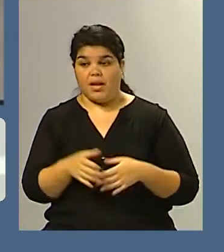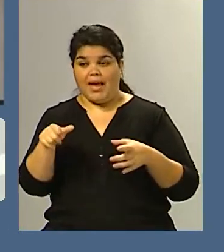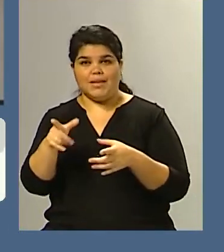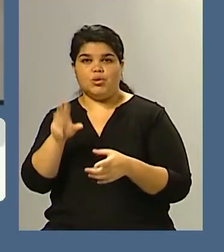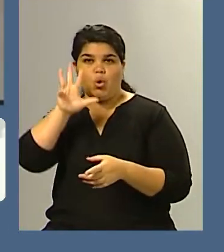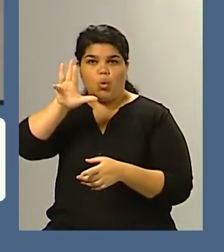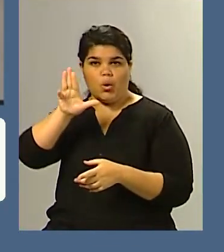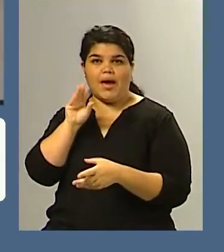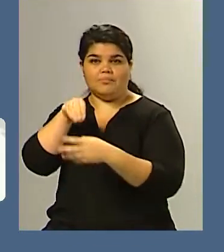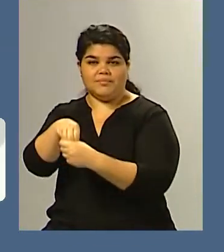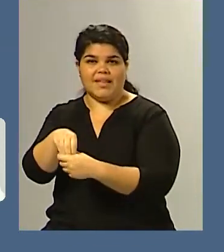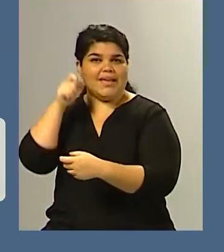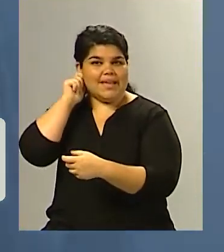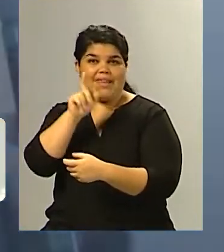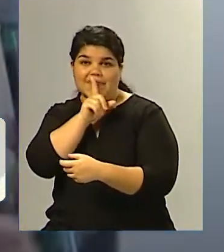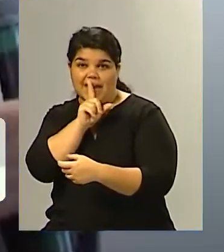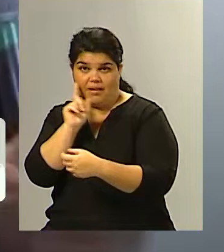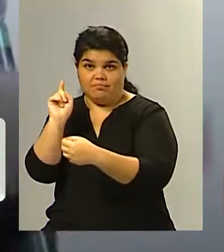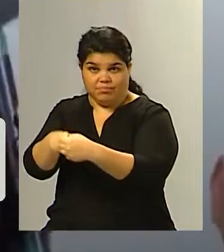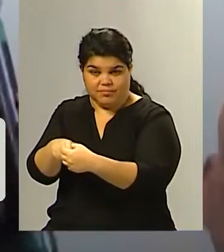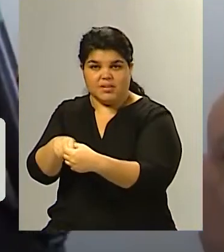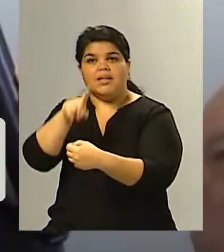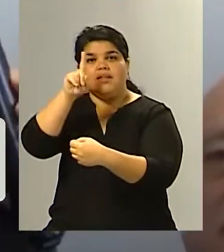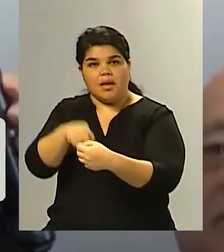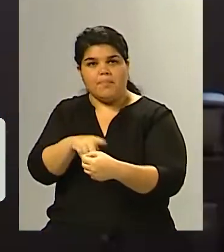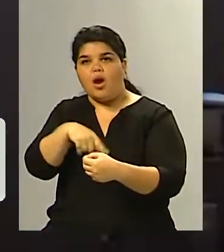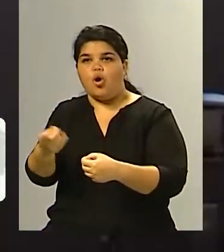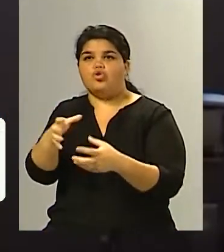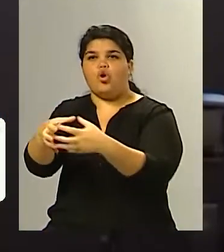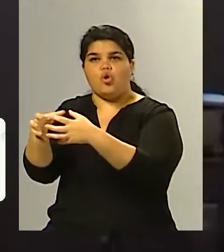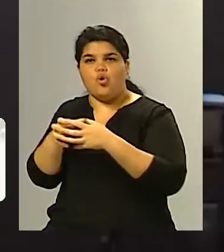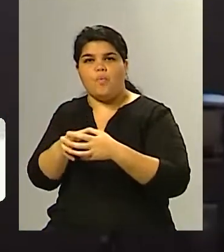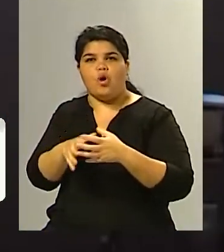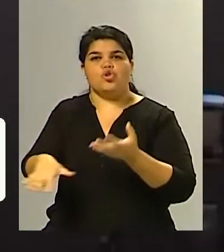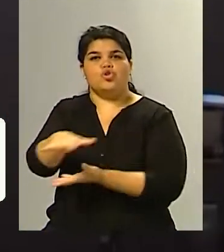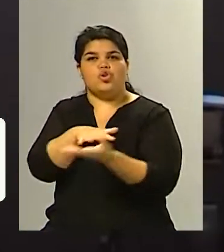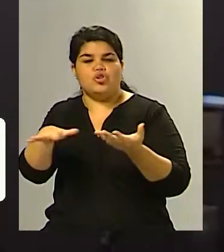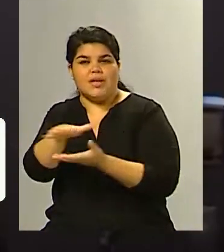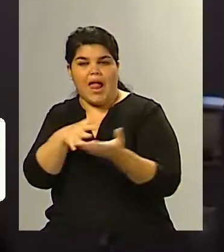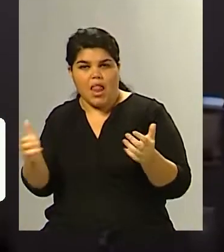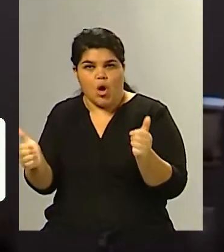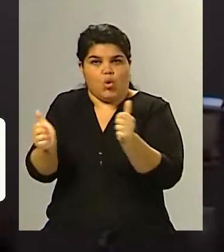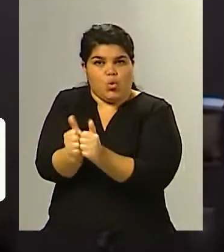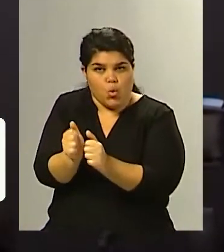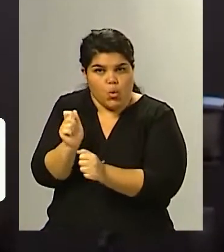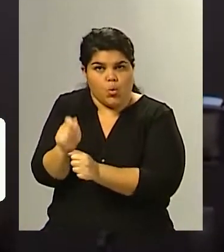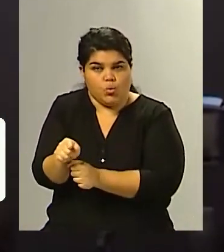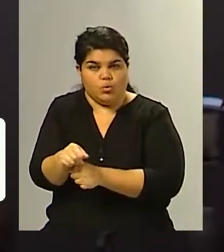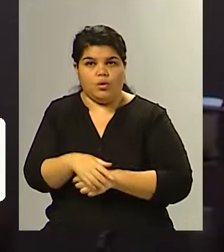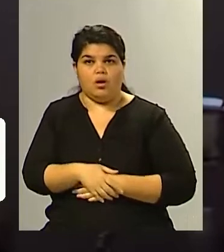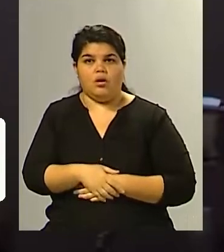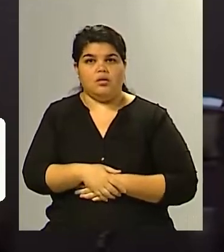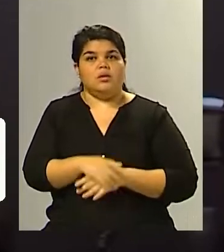sino también de muchos movimientos sociales que están juntos. Hay un tema que